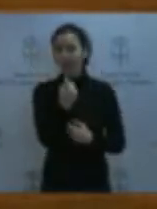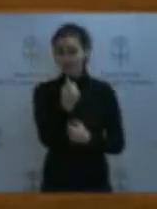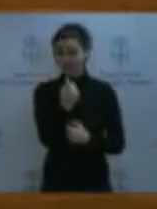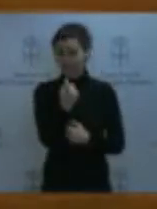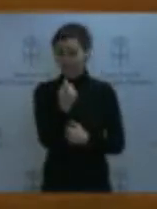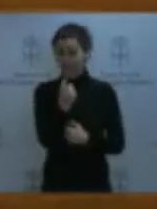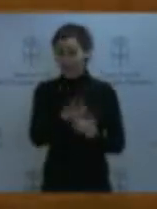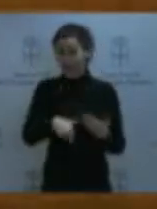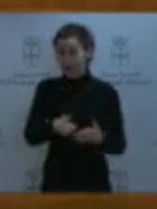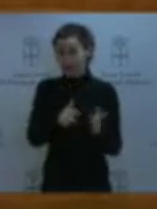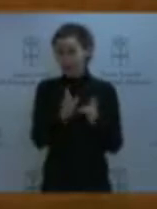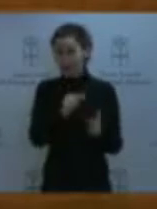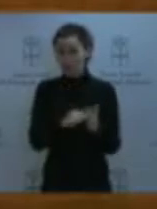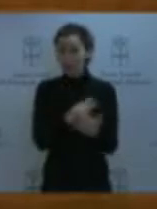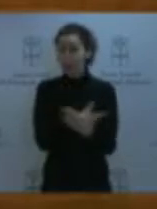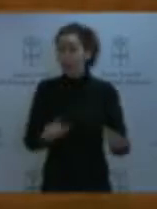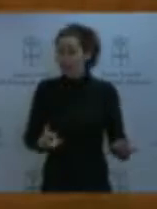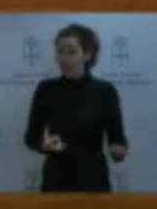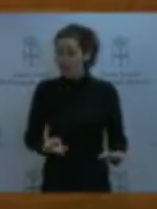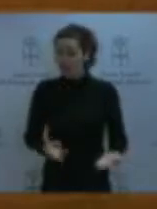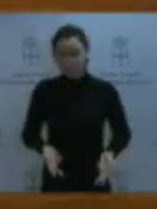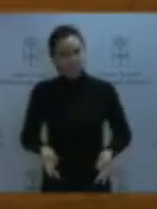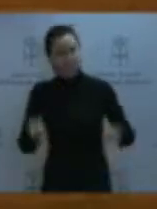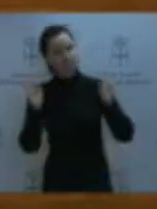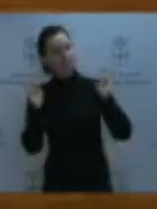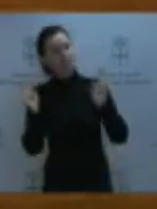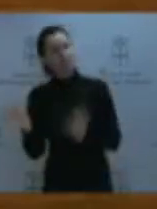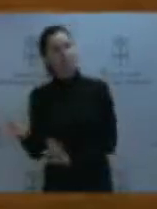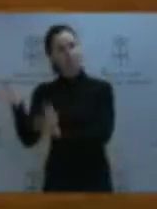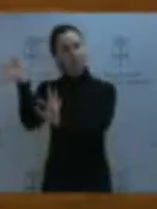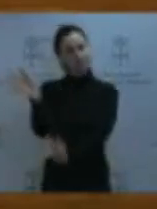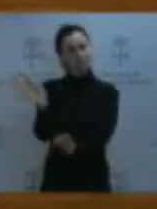de 2018, les invito a que traigan las cuentas otra vez